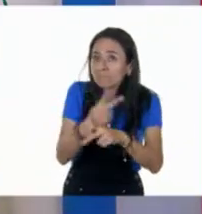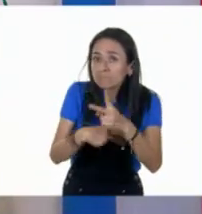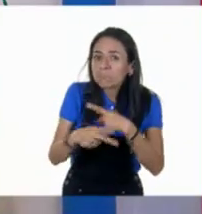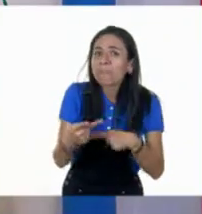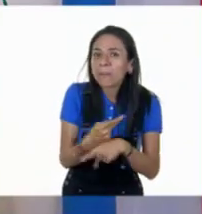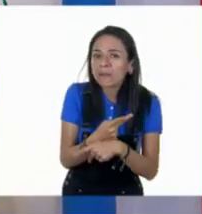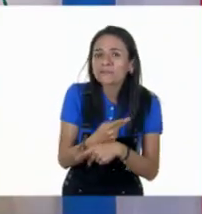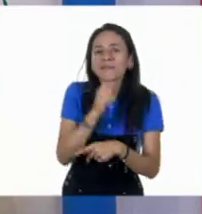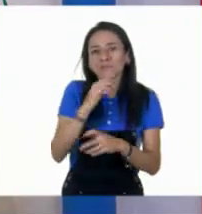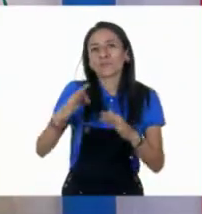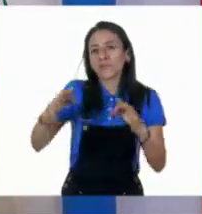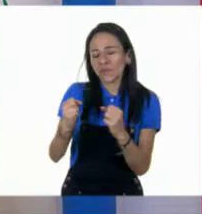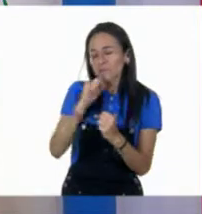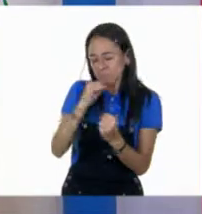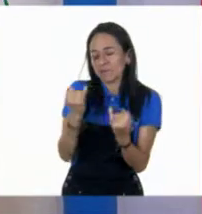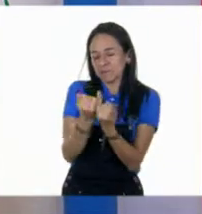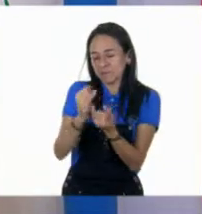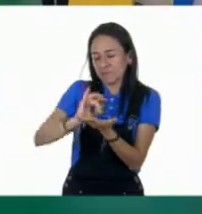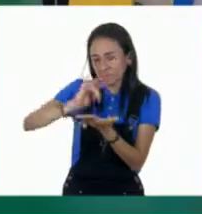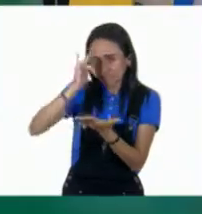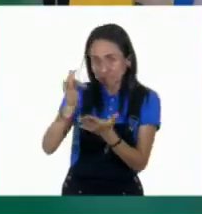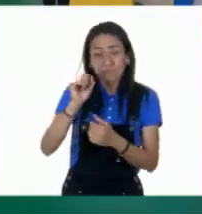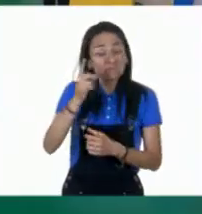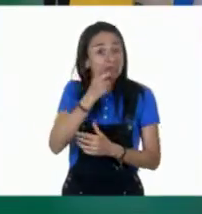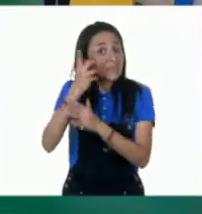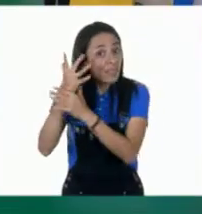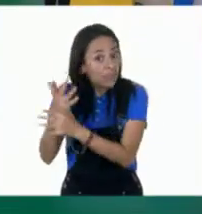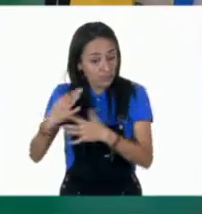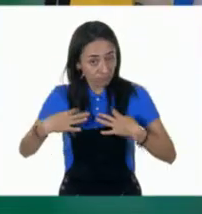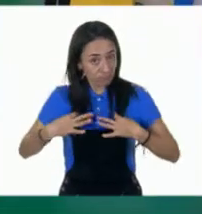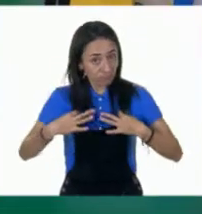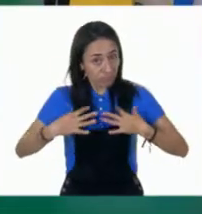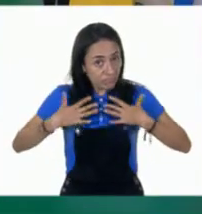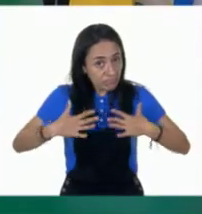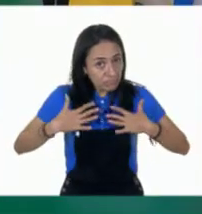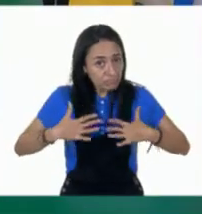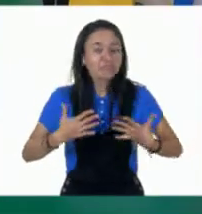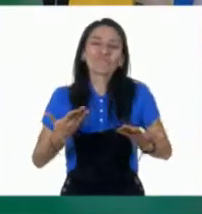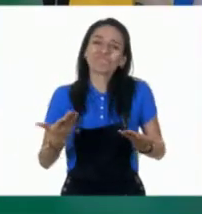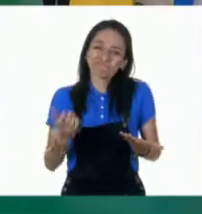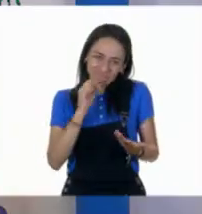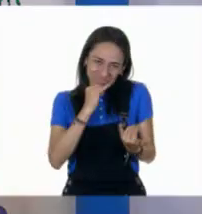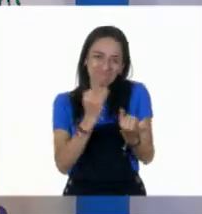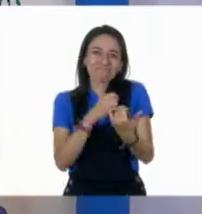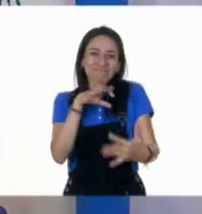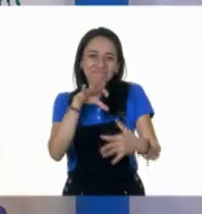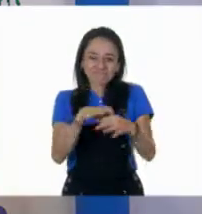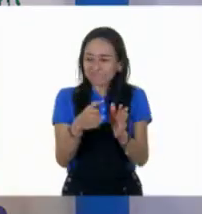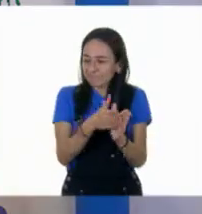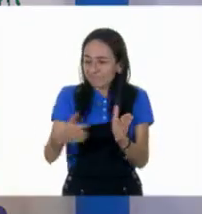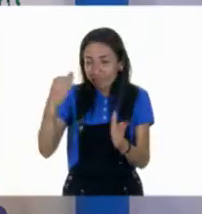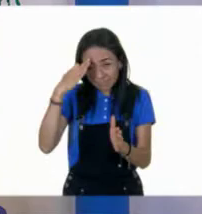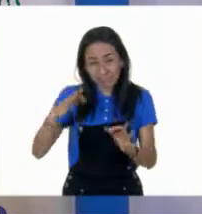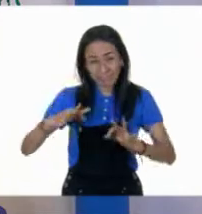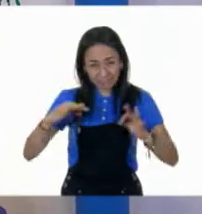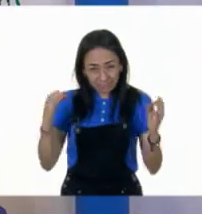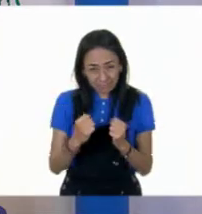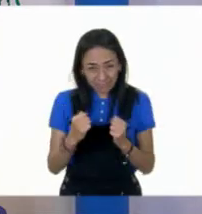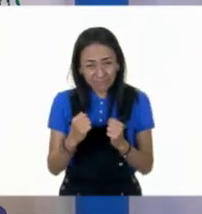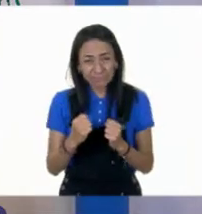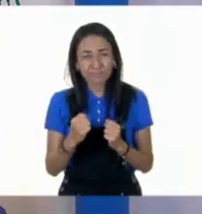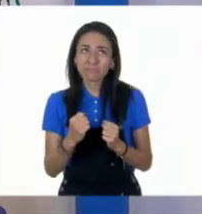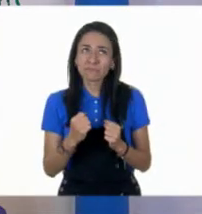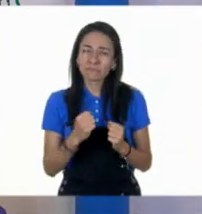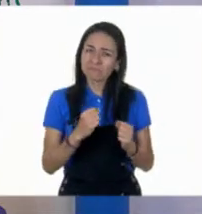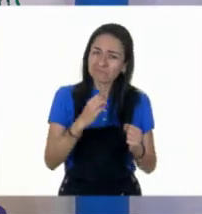fíjate que él nos comentó algo importante. La ropa también tiene que ver. Durante la temporada invernal no nos vestimos igual que cuando hace